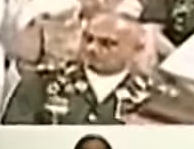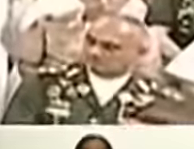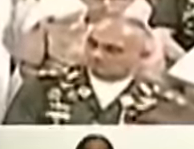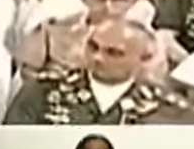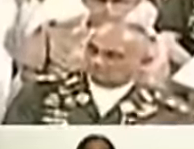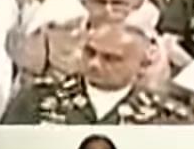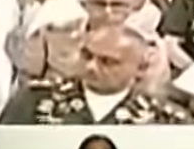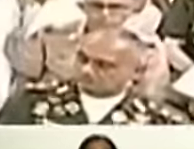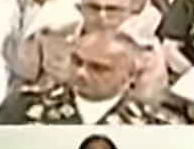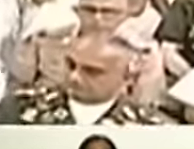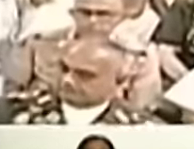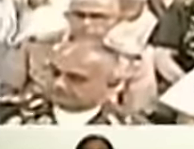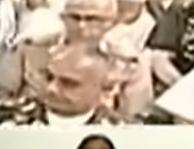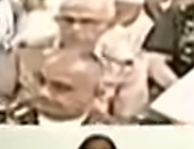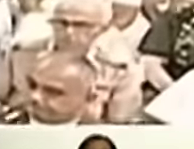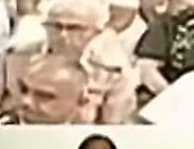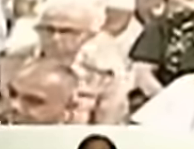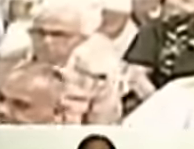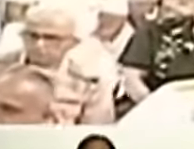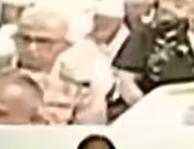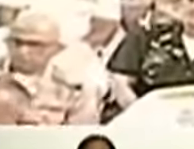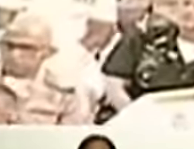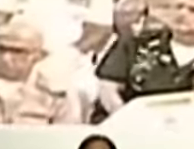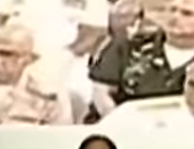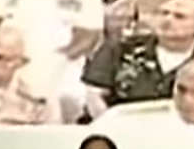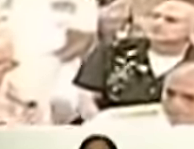su mezquindad.